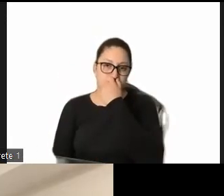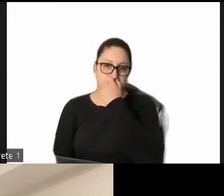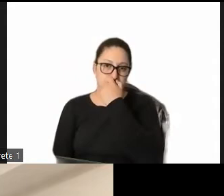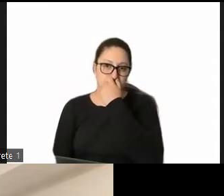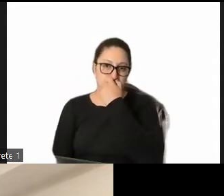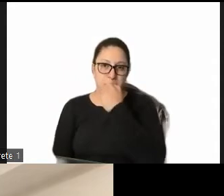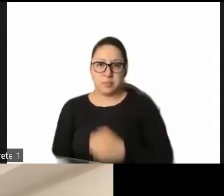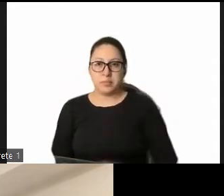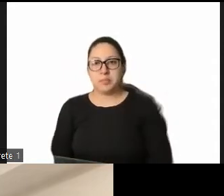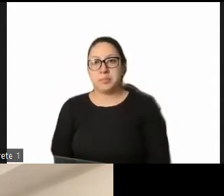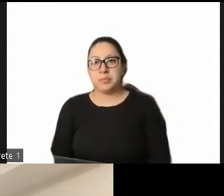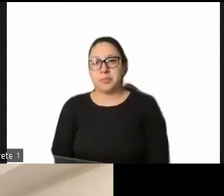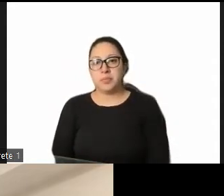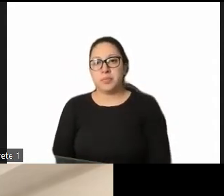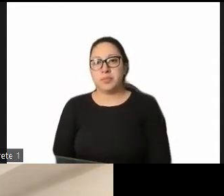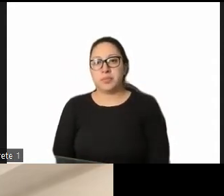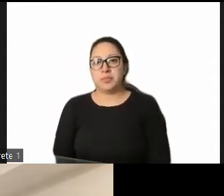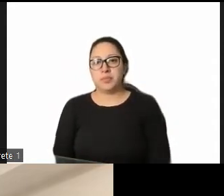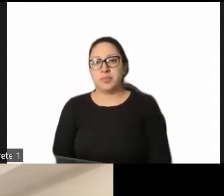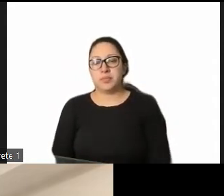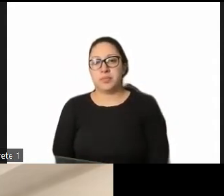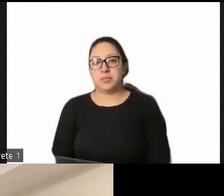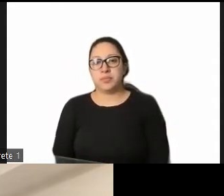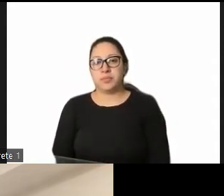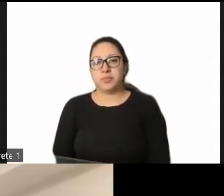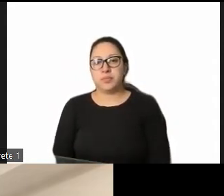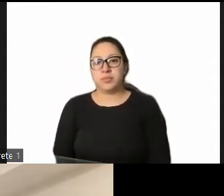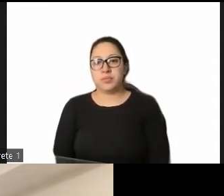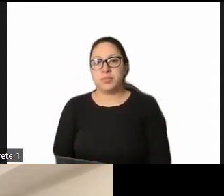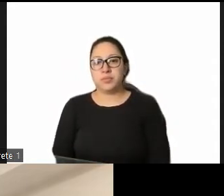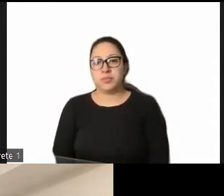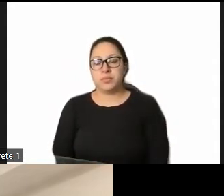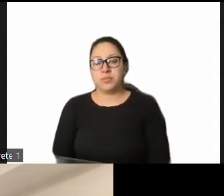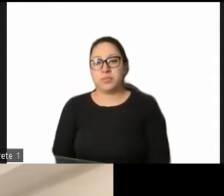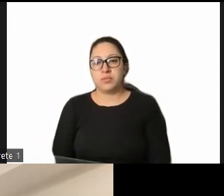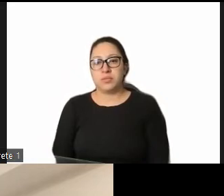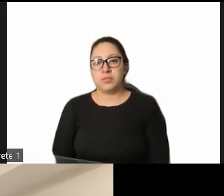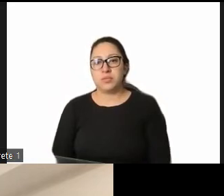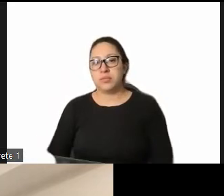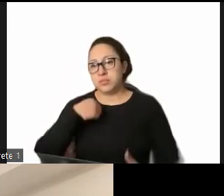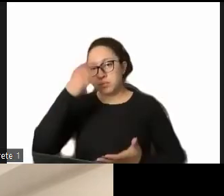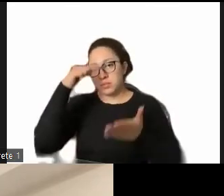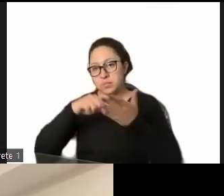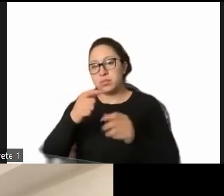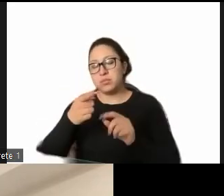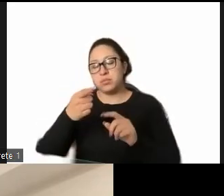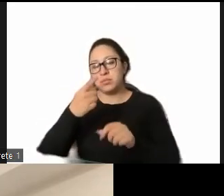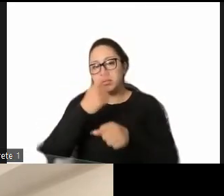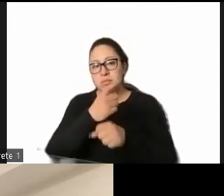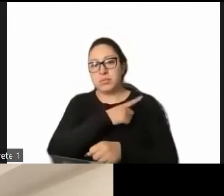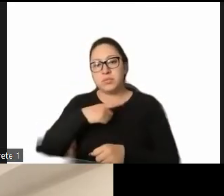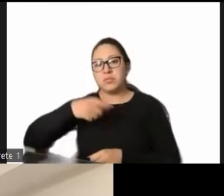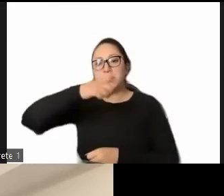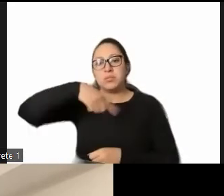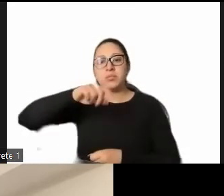Yo creo que tendremos que escuchar a los otros diputadas y diputados que están